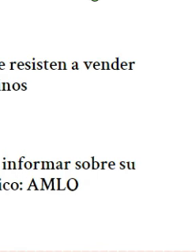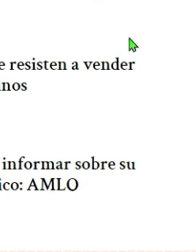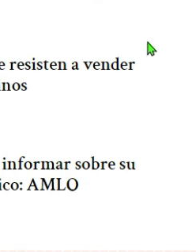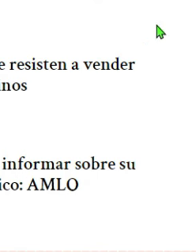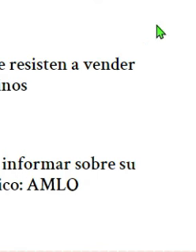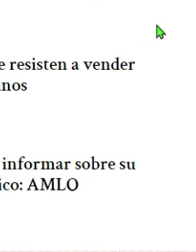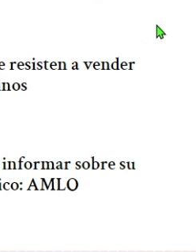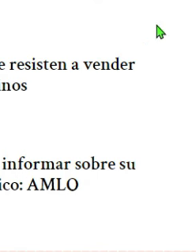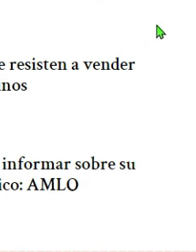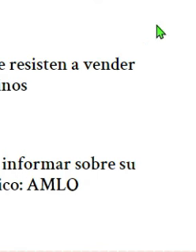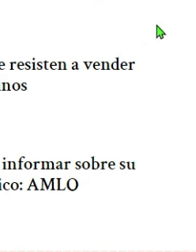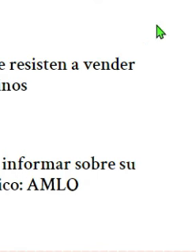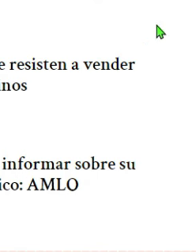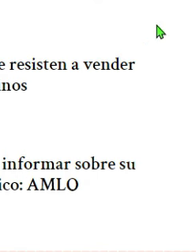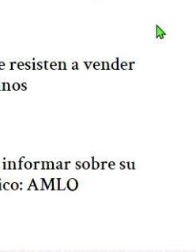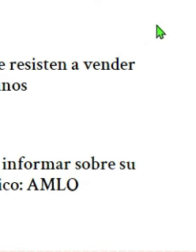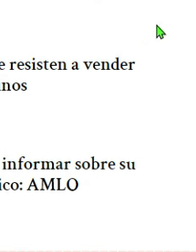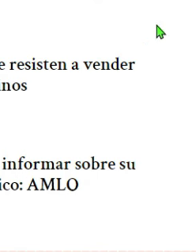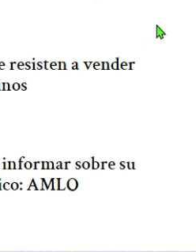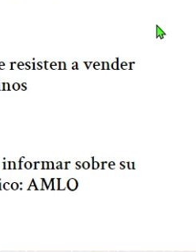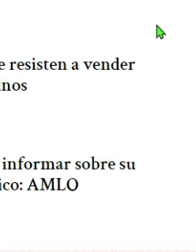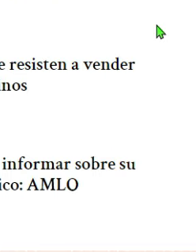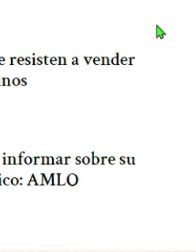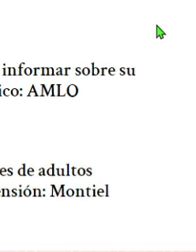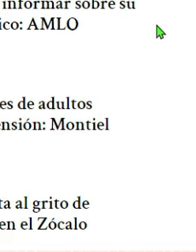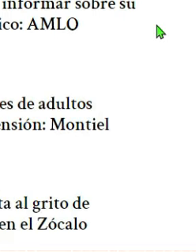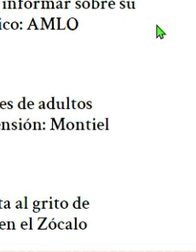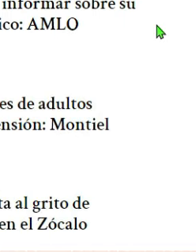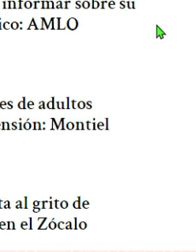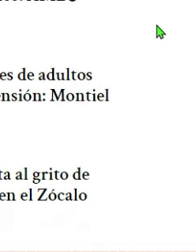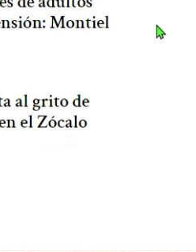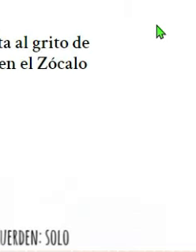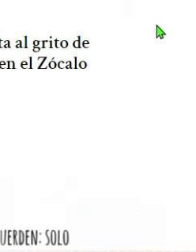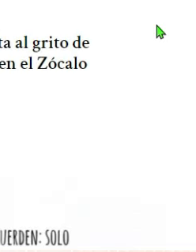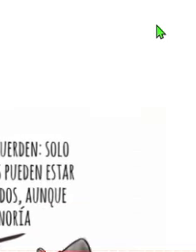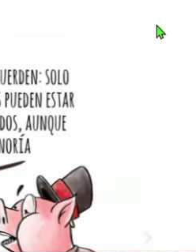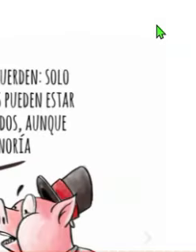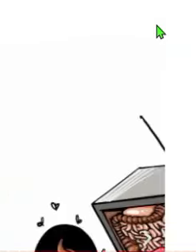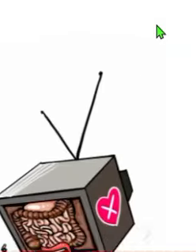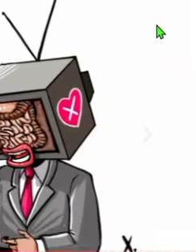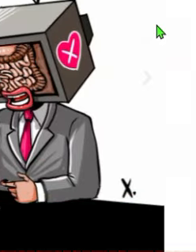dijo hoy López, pero porque es lo más reciente, lo acaba de decir, pero en sus portadas,